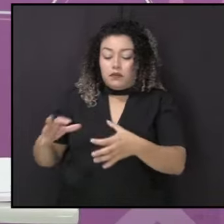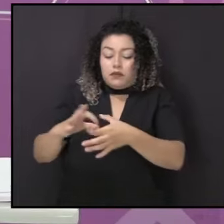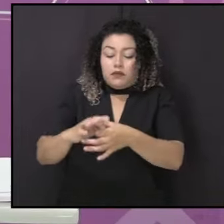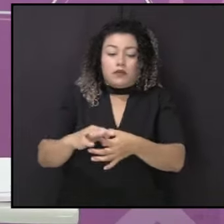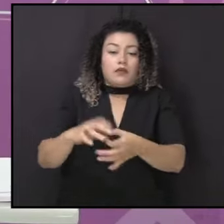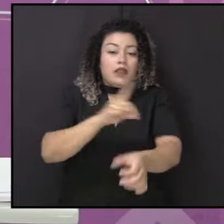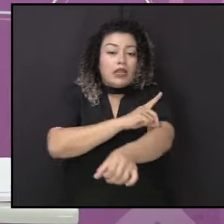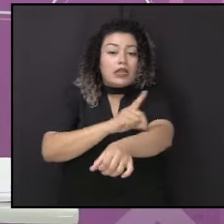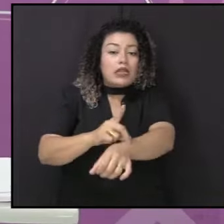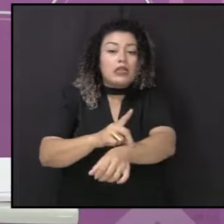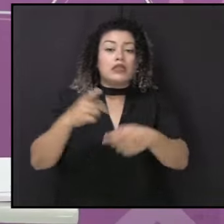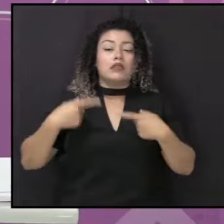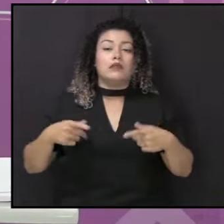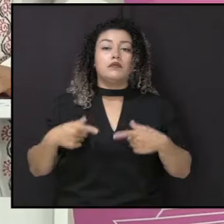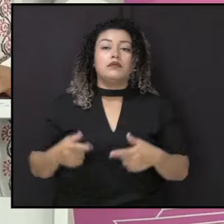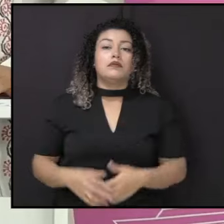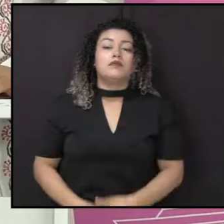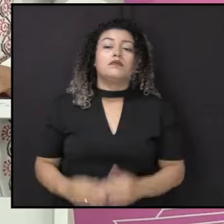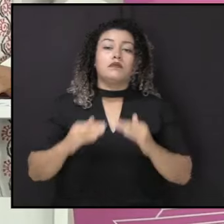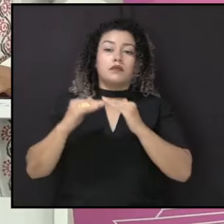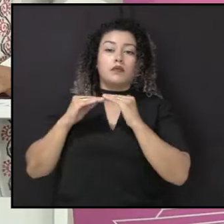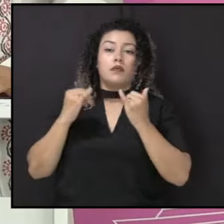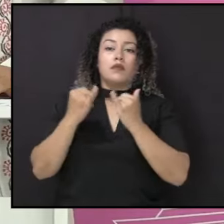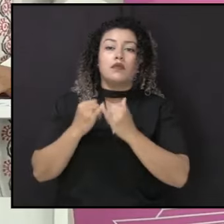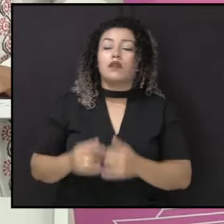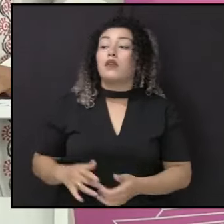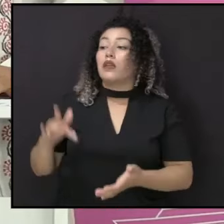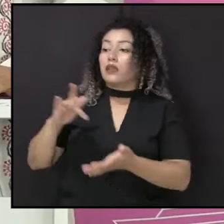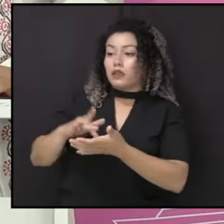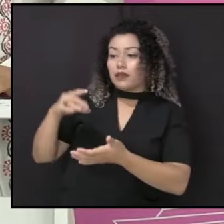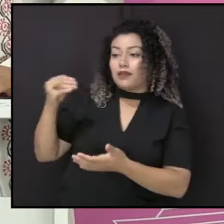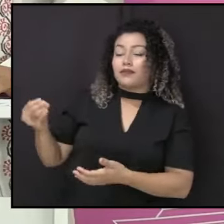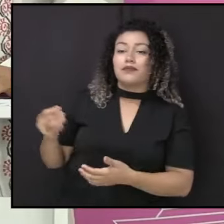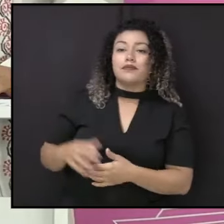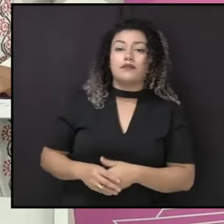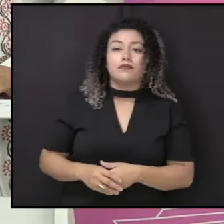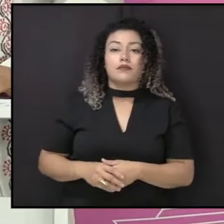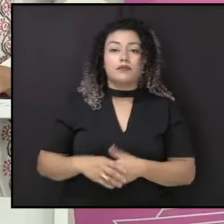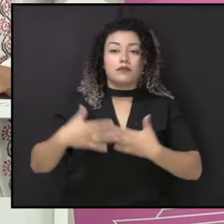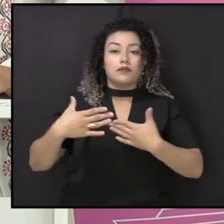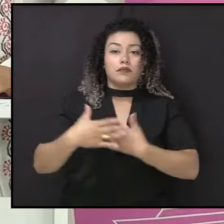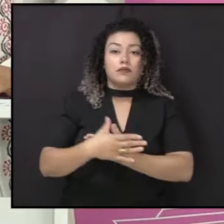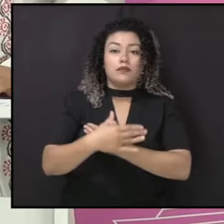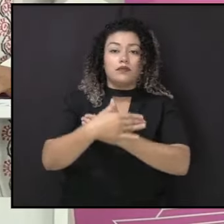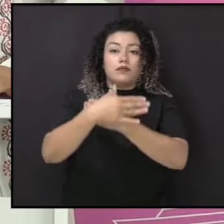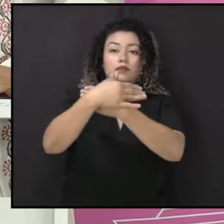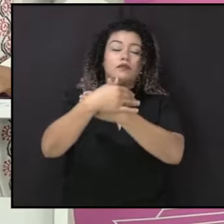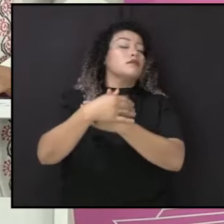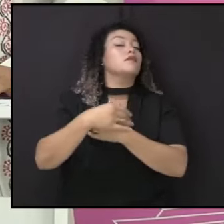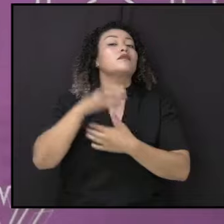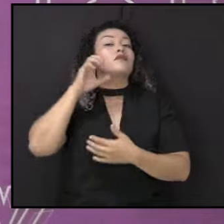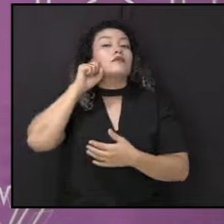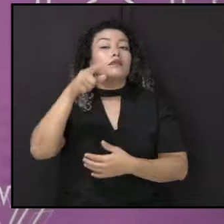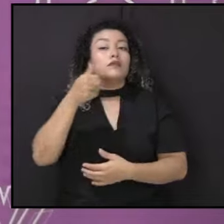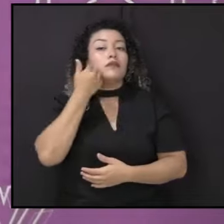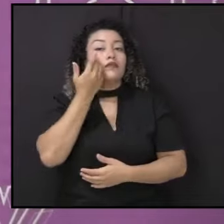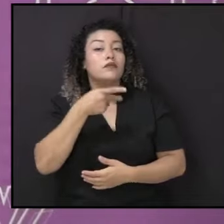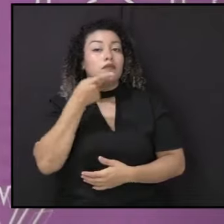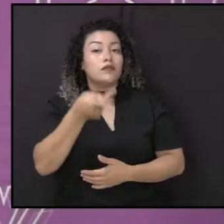migrantes en su estadía. Gracias, candidata. Le pregunto a la candidata de Movimiento Ciudadano. Tiene 25 segundos.